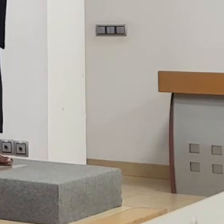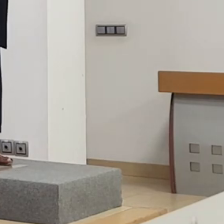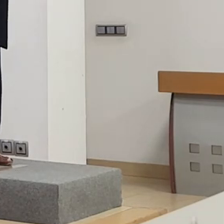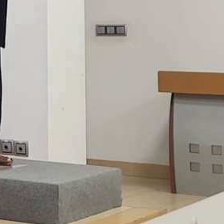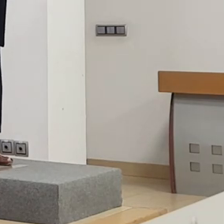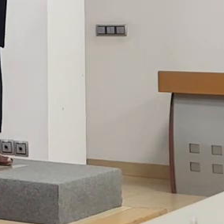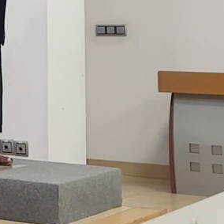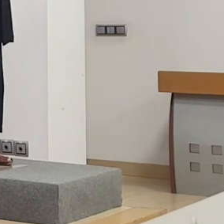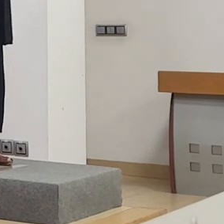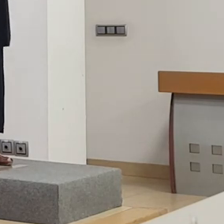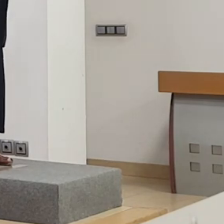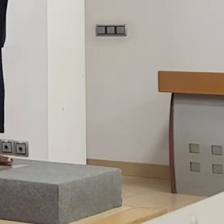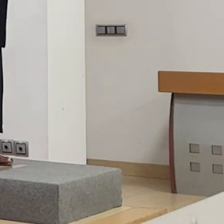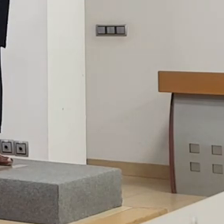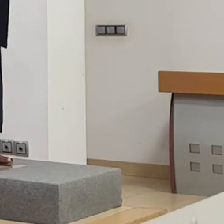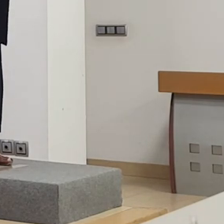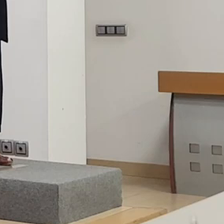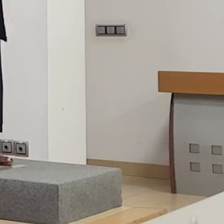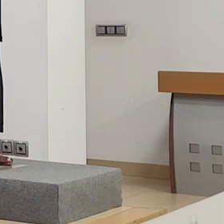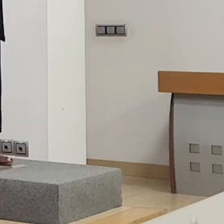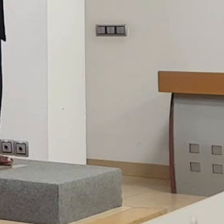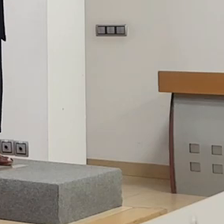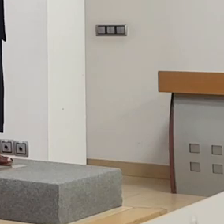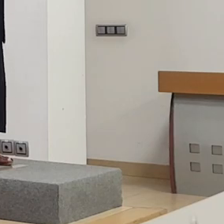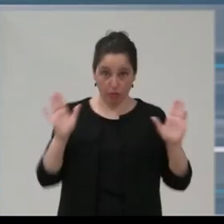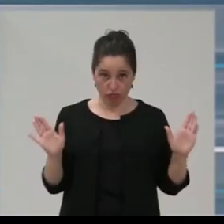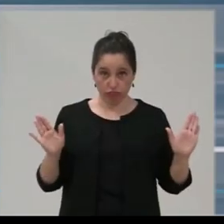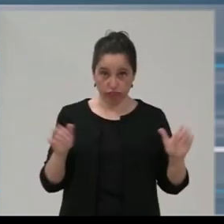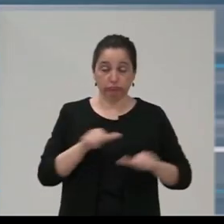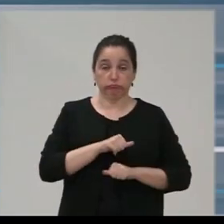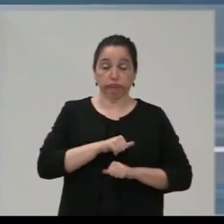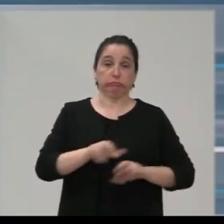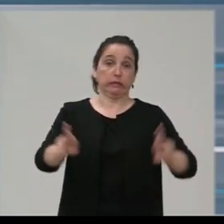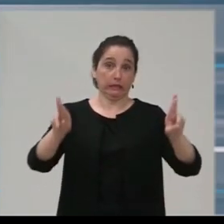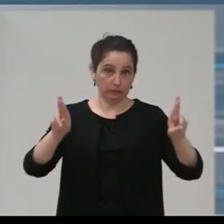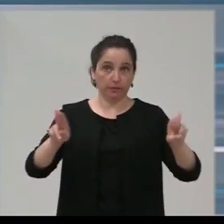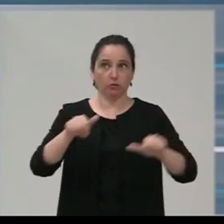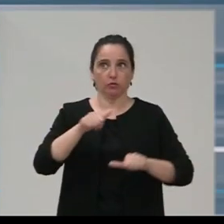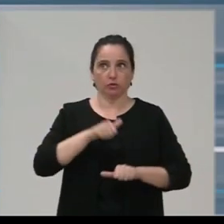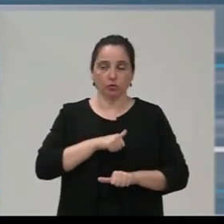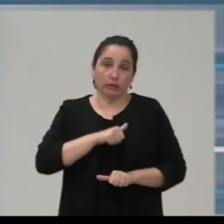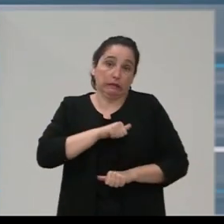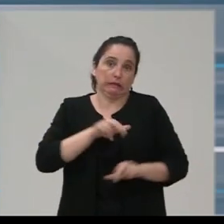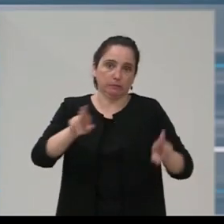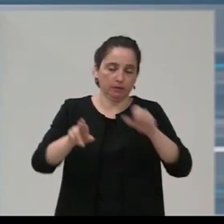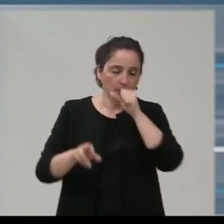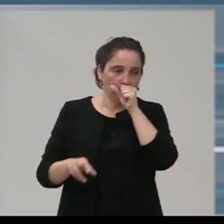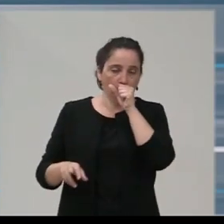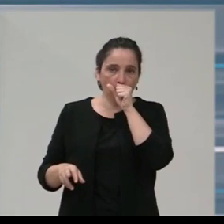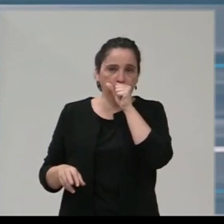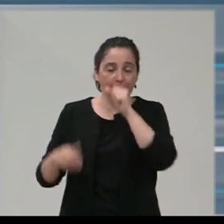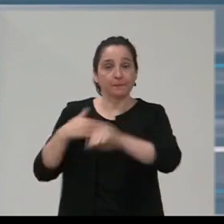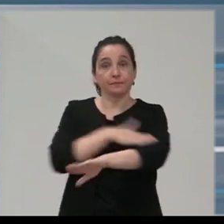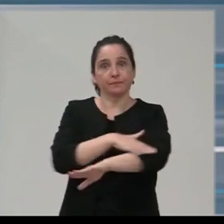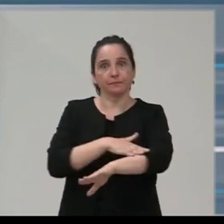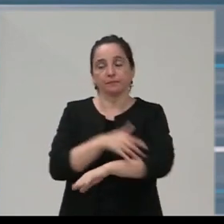el ministerio lo que sí esperaba y espero no pierdo la esperanza es que el ministerio tenga la